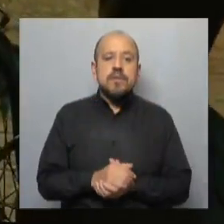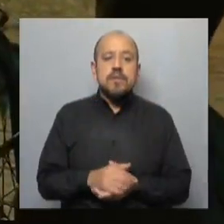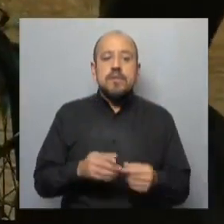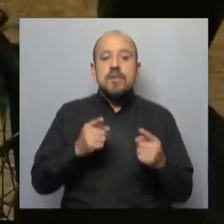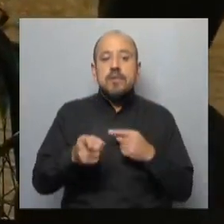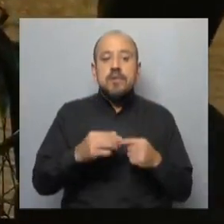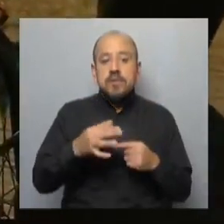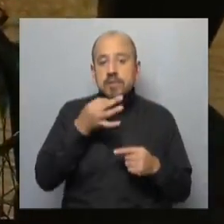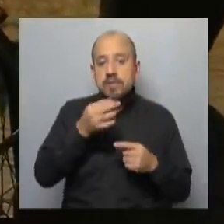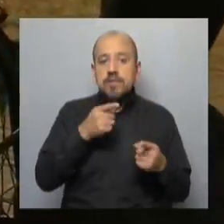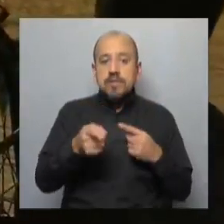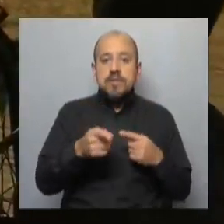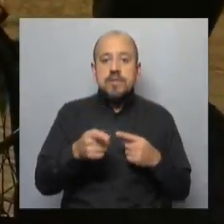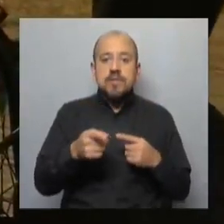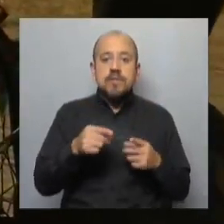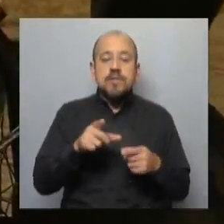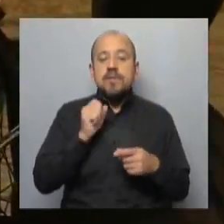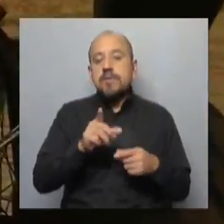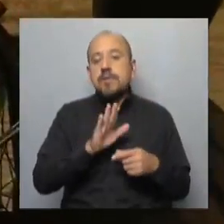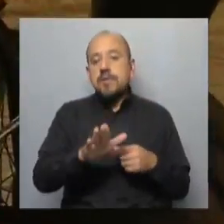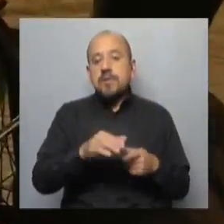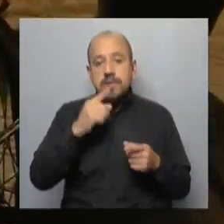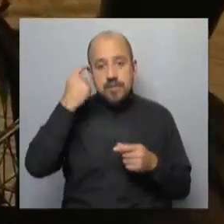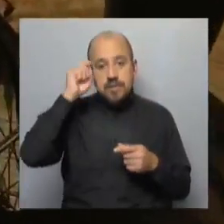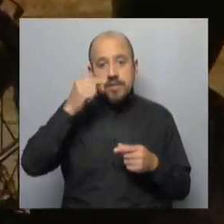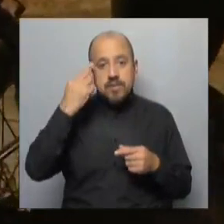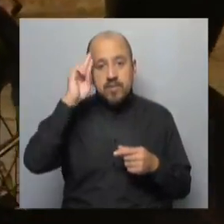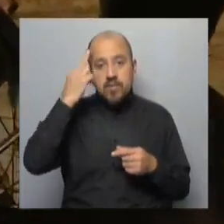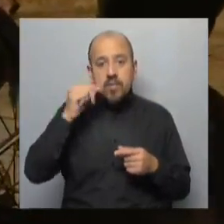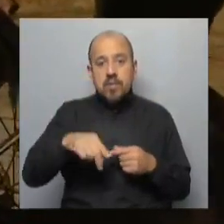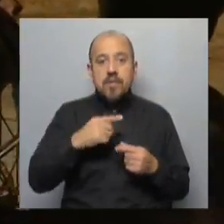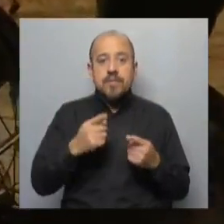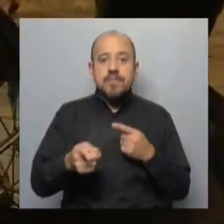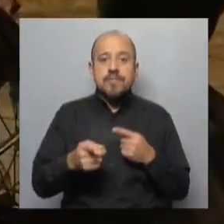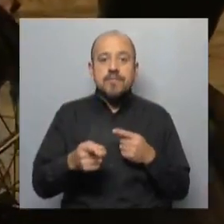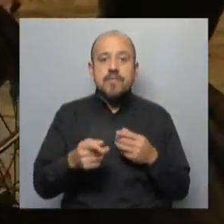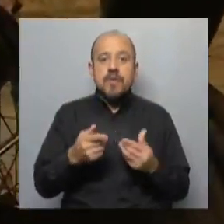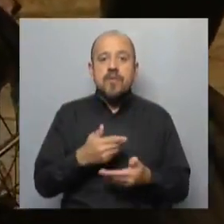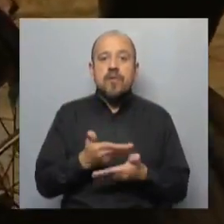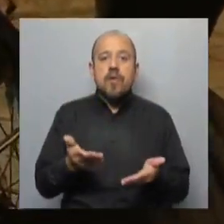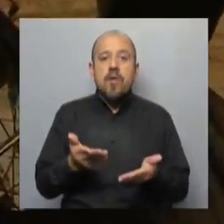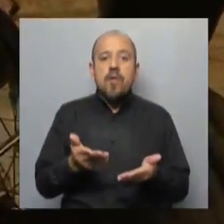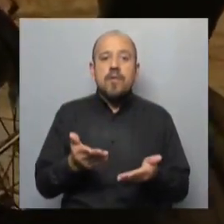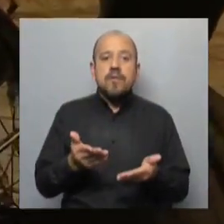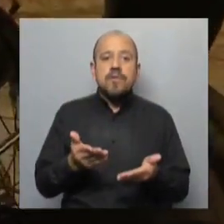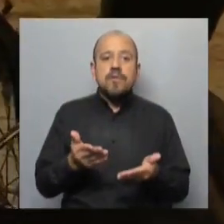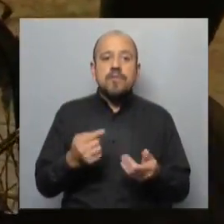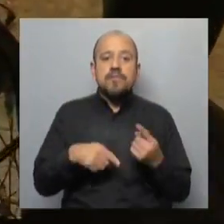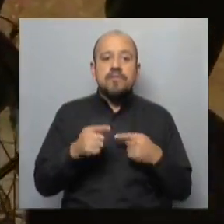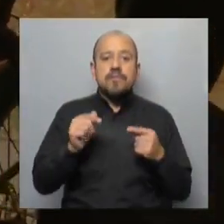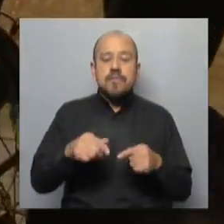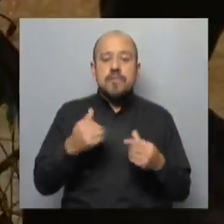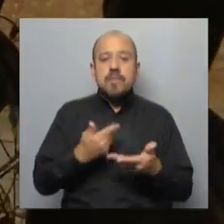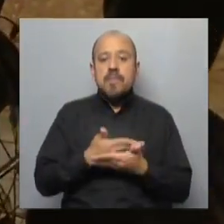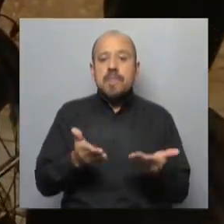que es de lo que yo les hablaba la propia podemos decir la creatividad uruguaya nos despedimos y los dejamos de conecta con esa